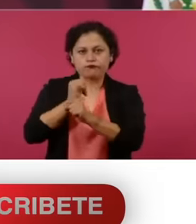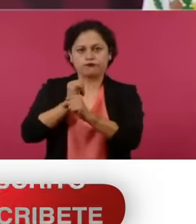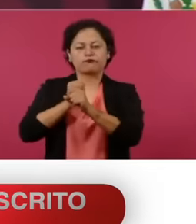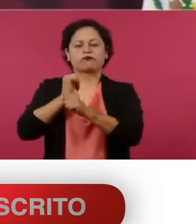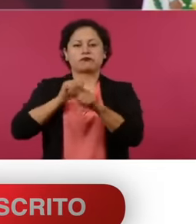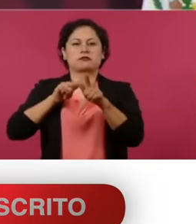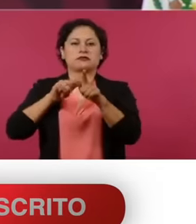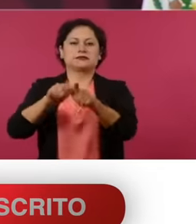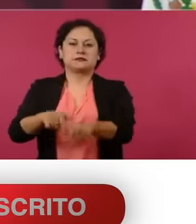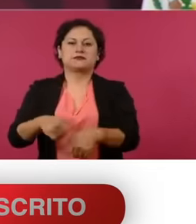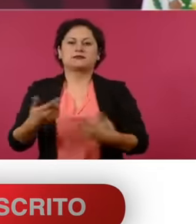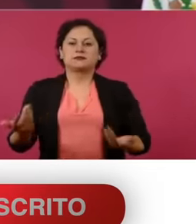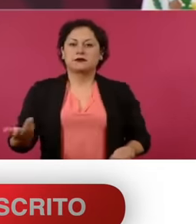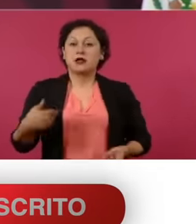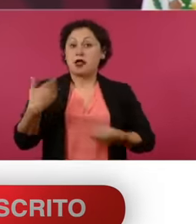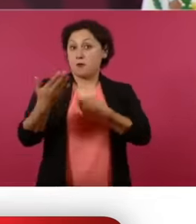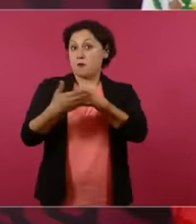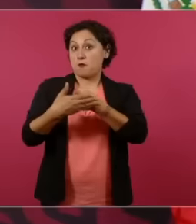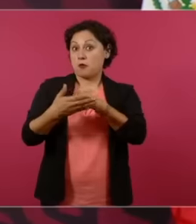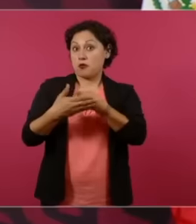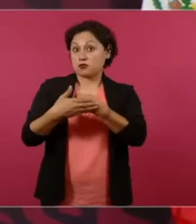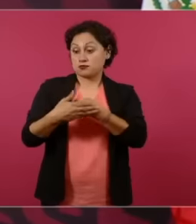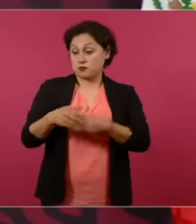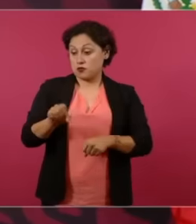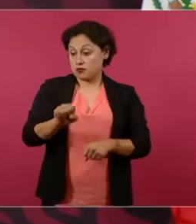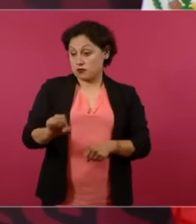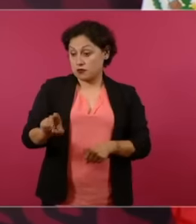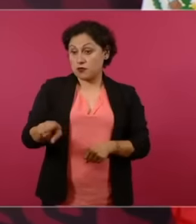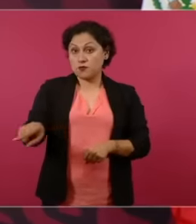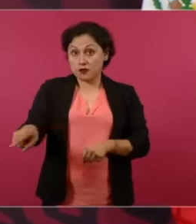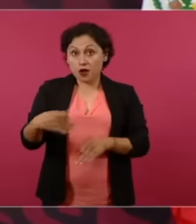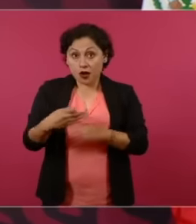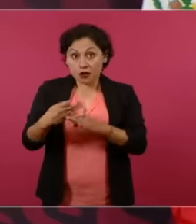Ahora el fin de semana vamos a ir también a esa mina,